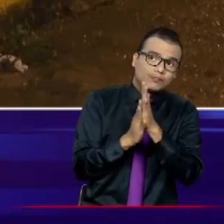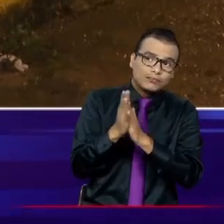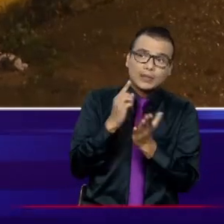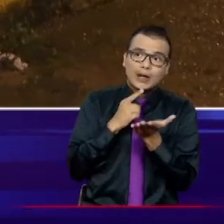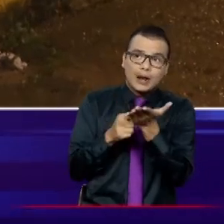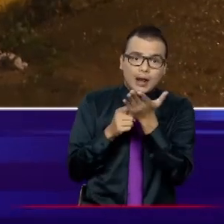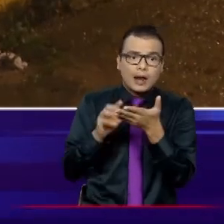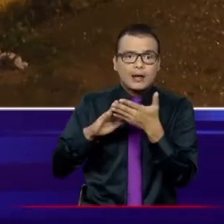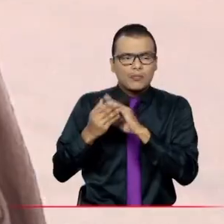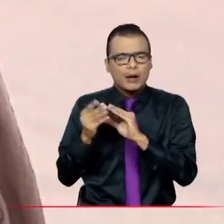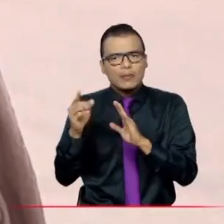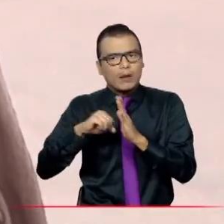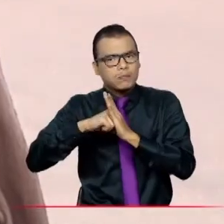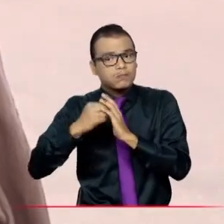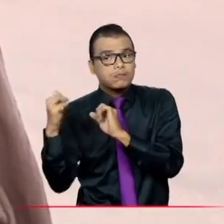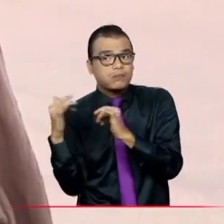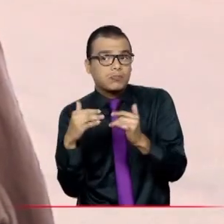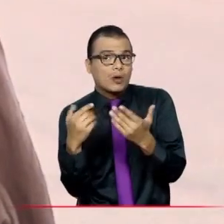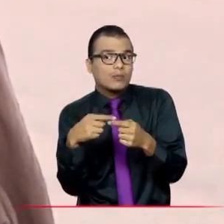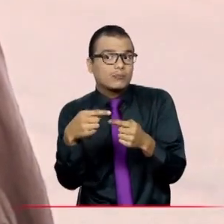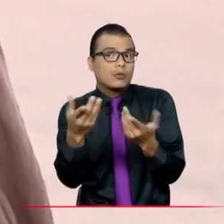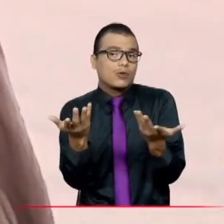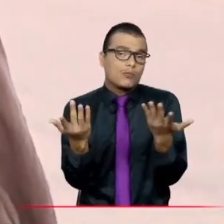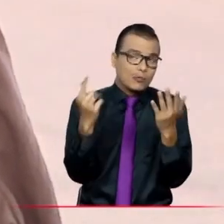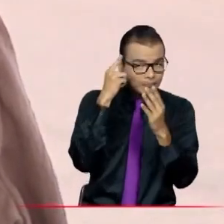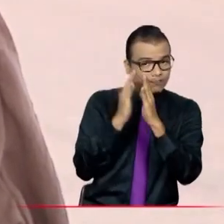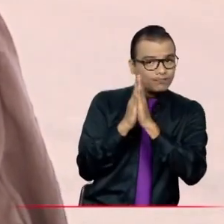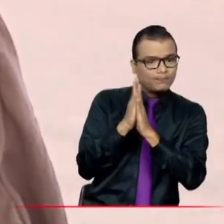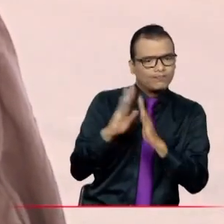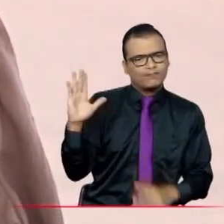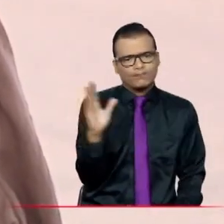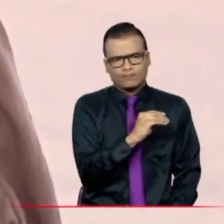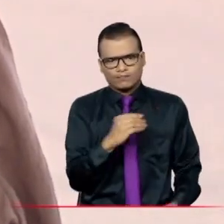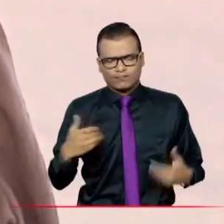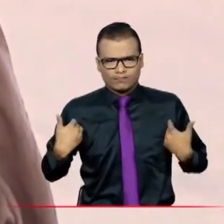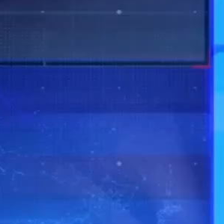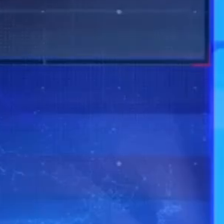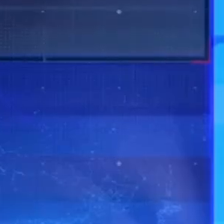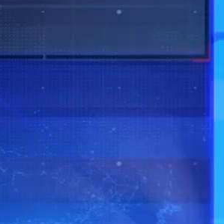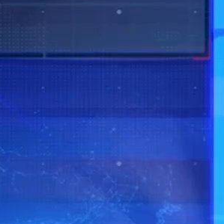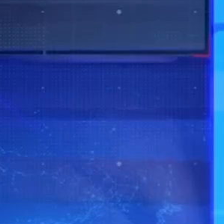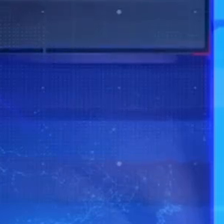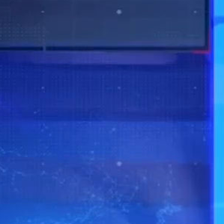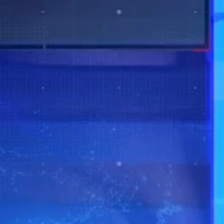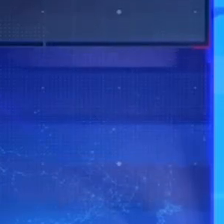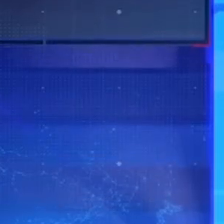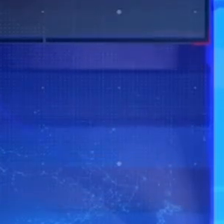información desde el sur de Cali, Luisa Solís para Telepacífico Noticias, la región todos los días.